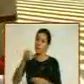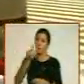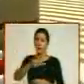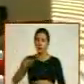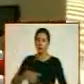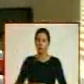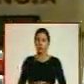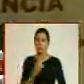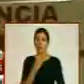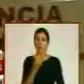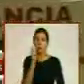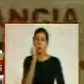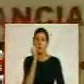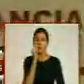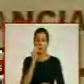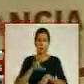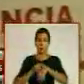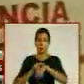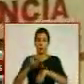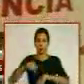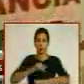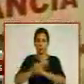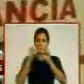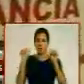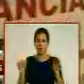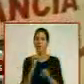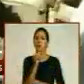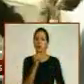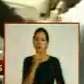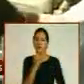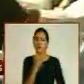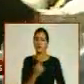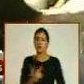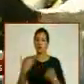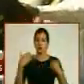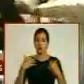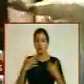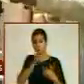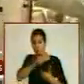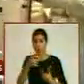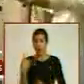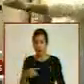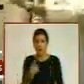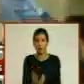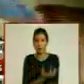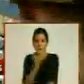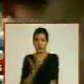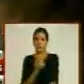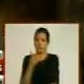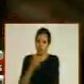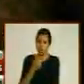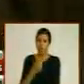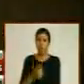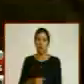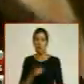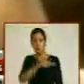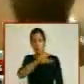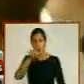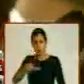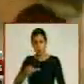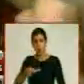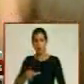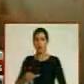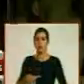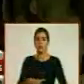Según el parte médico militar ofrecido la mañana de este lunes, la condición de salud de los heridos es favorable. Funcionarios de la Fuerza Armada